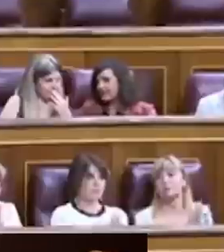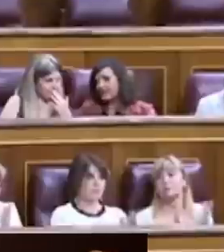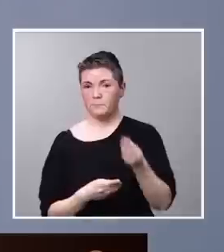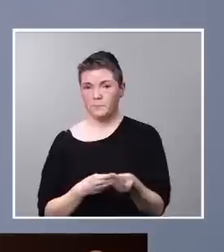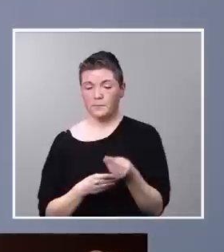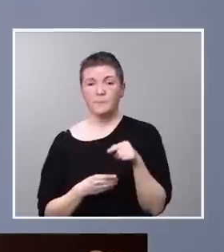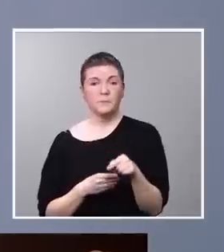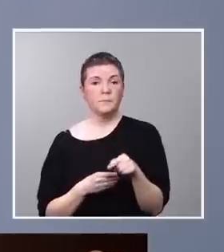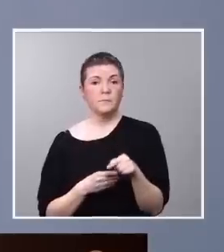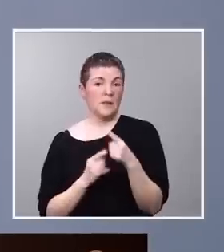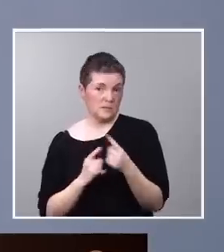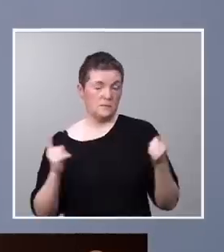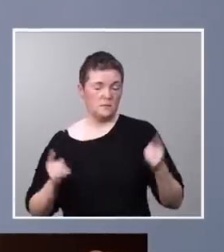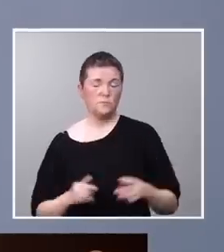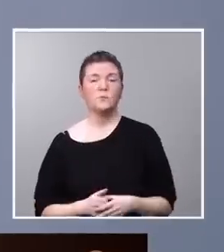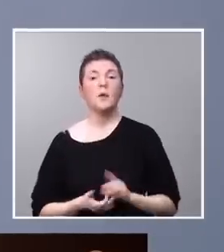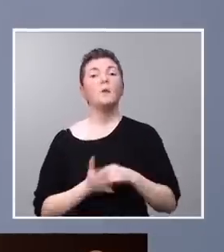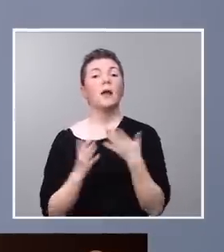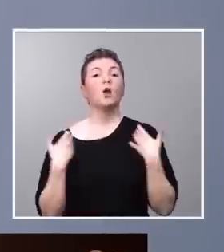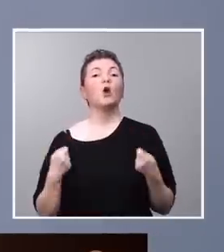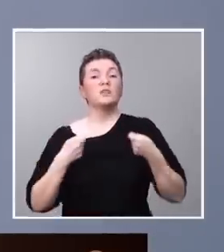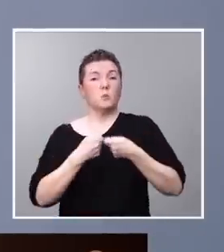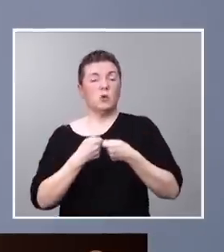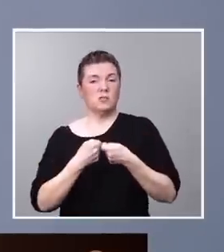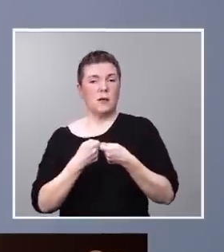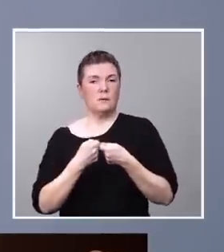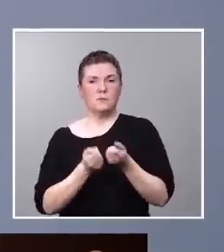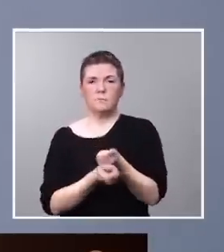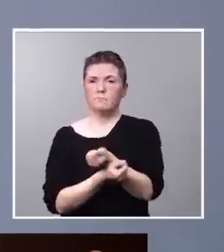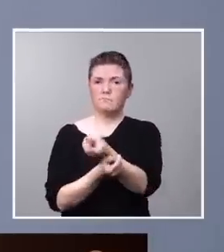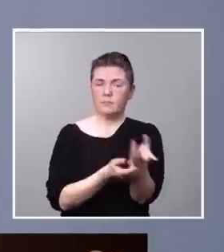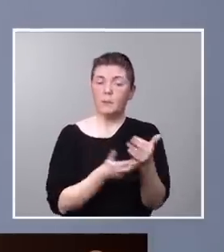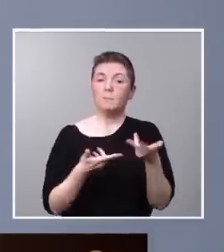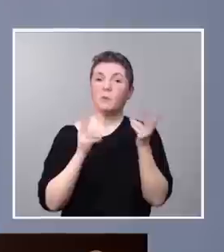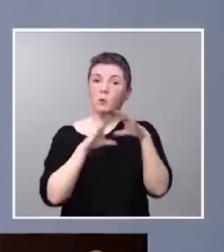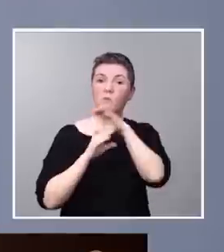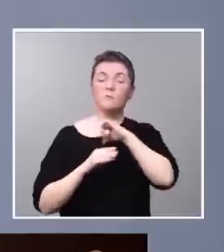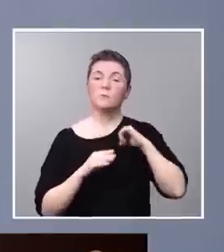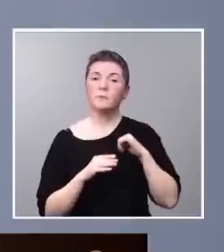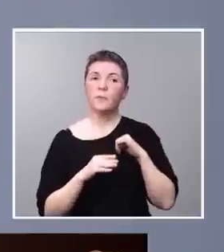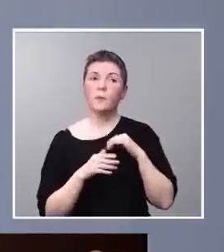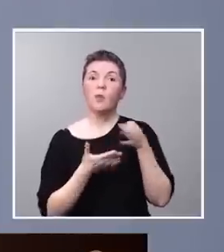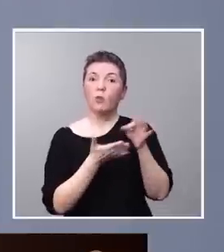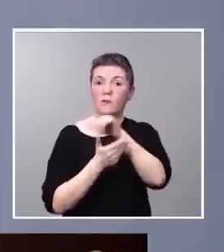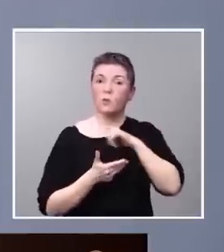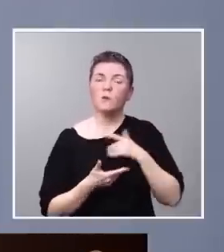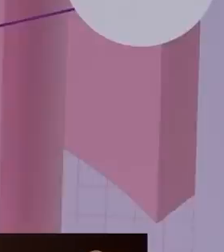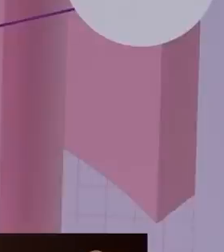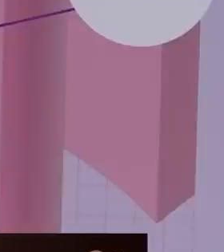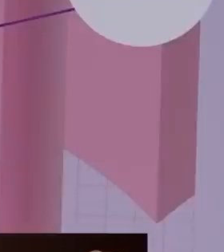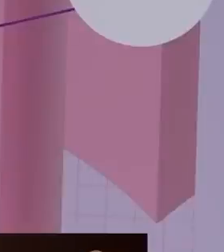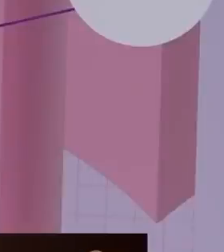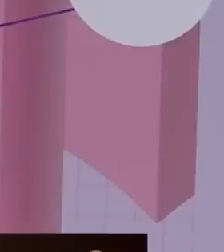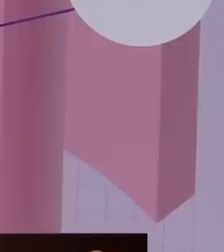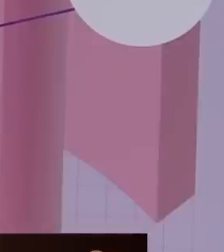en que prosperan las cosas cuando son justas. Y es que esto, el derecho muchas veces es interpretable, pero es que lo que ha dicho esta señora no es interpretable, es que es